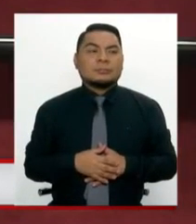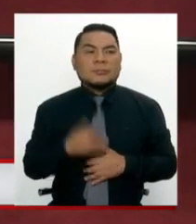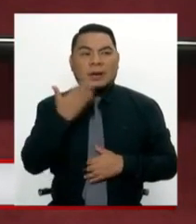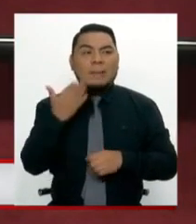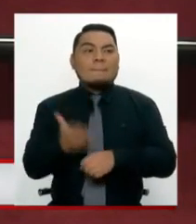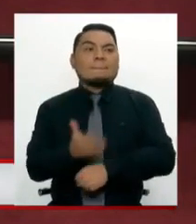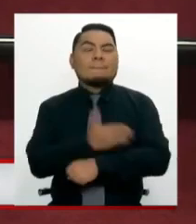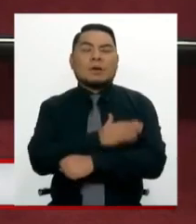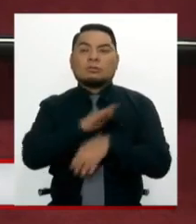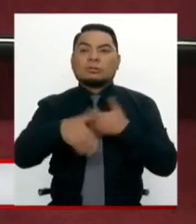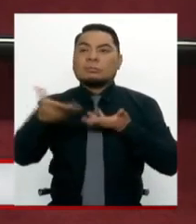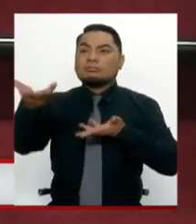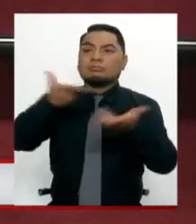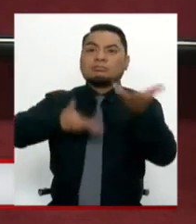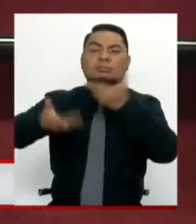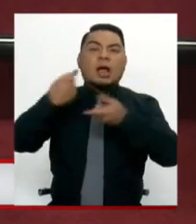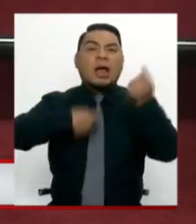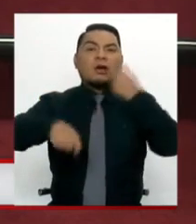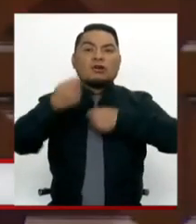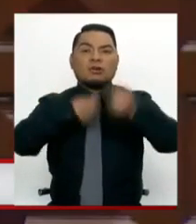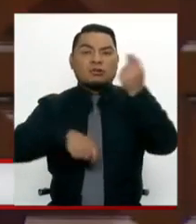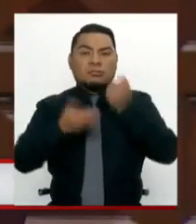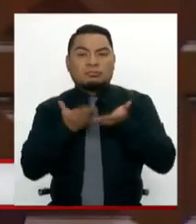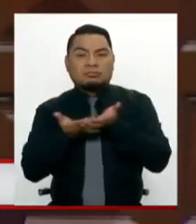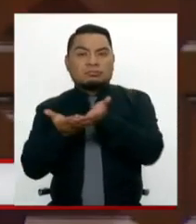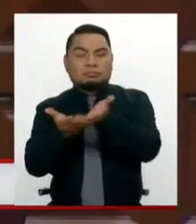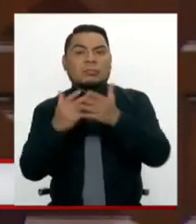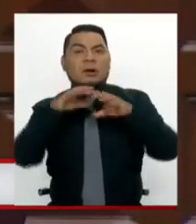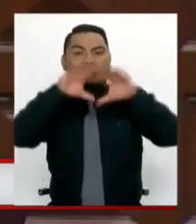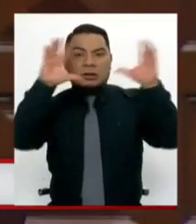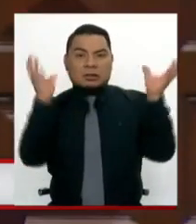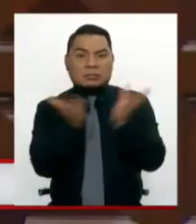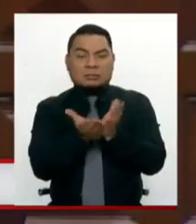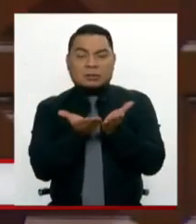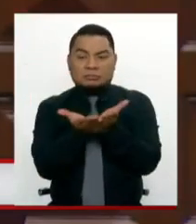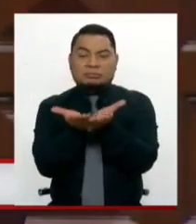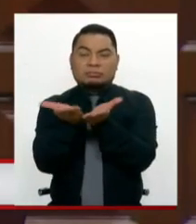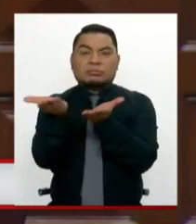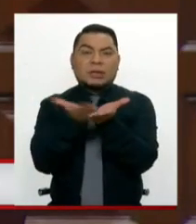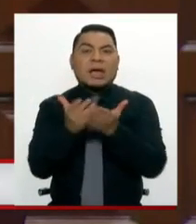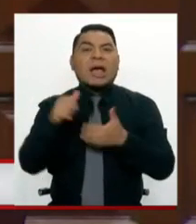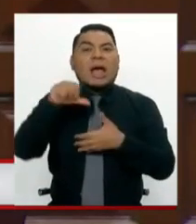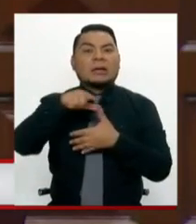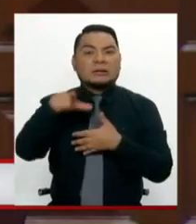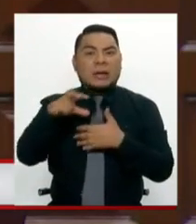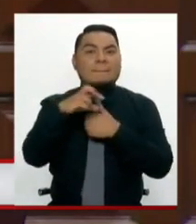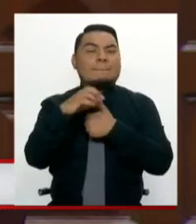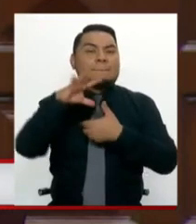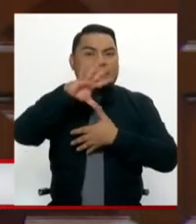los niveles de intercambio comercial a través de un corredor con el Asia-Pacífico.